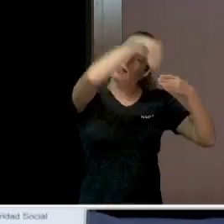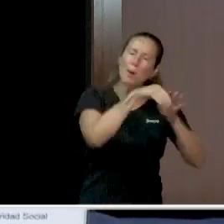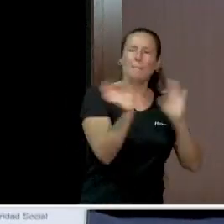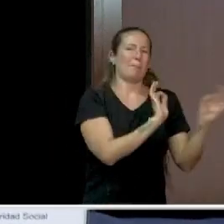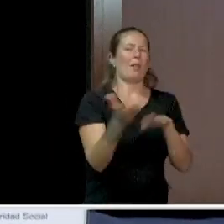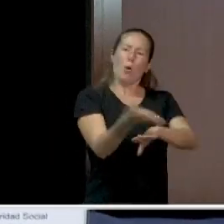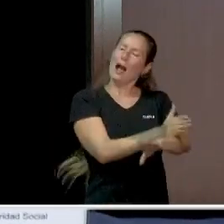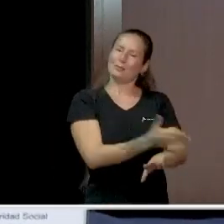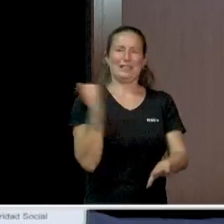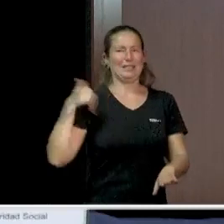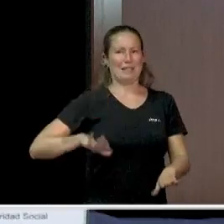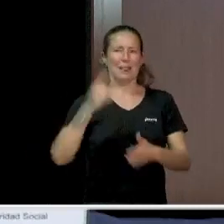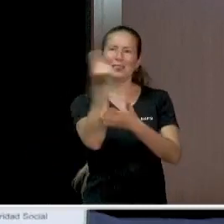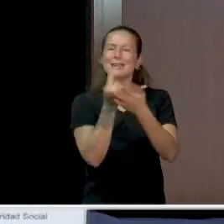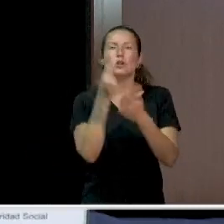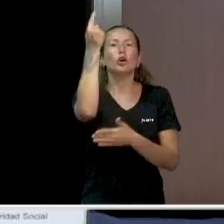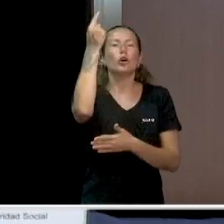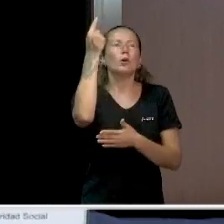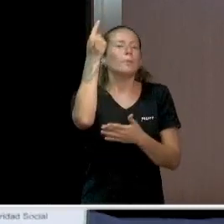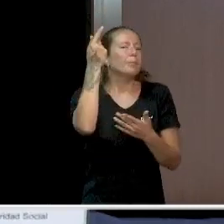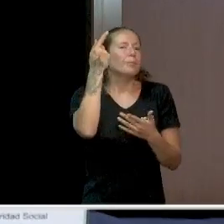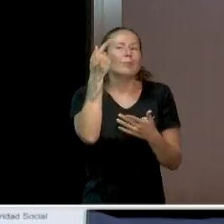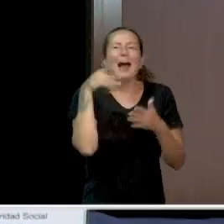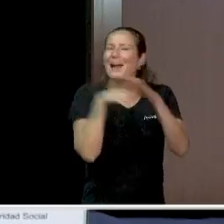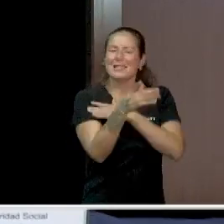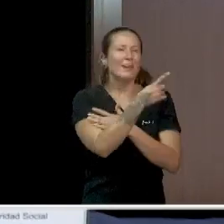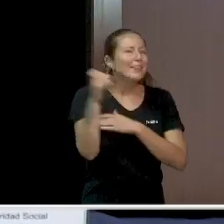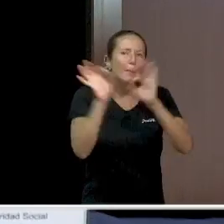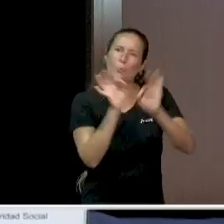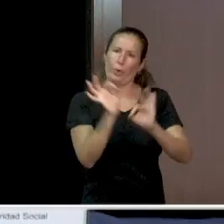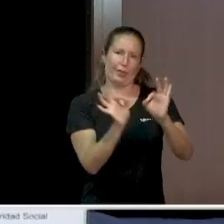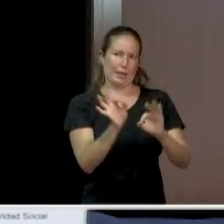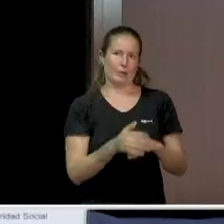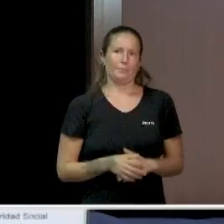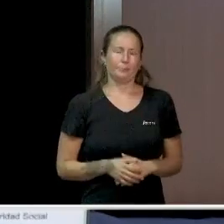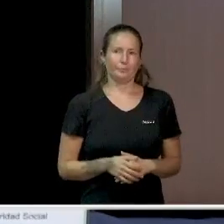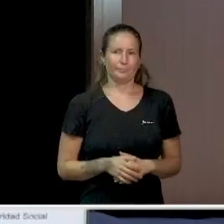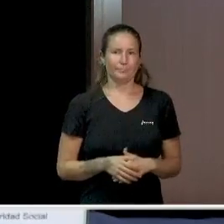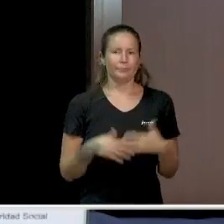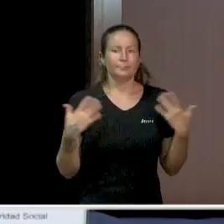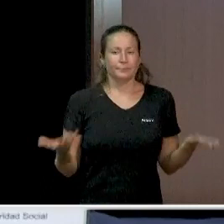específicas. Su diseño tiene que ser totalmente accesible. Bien,